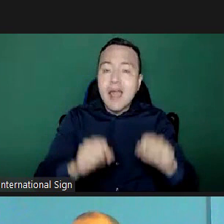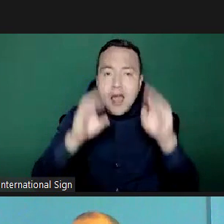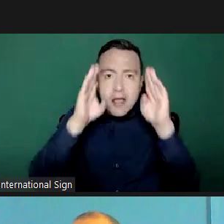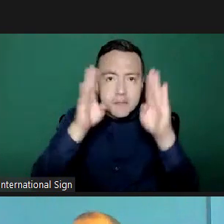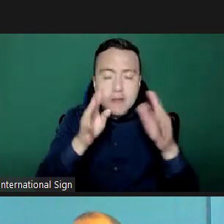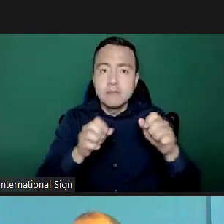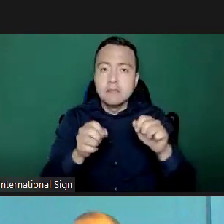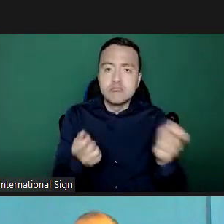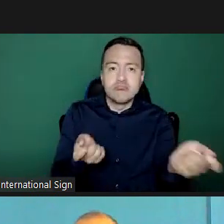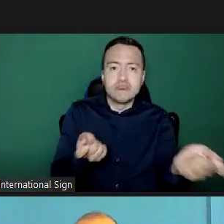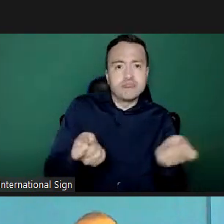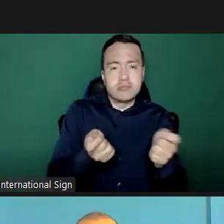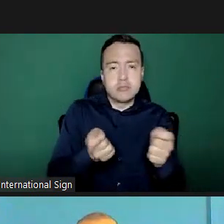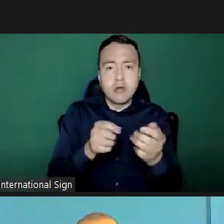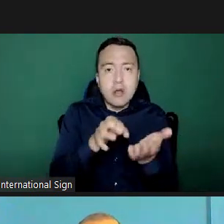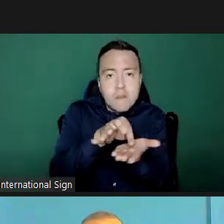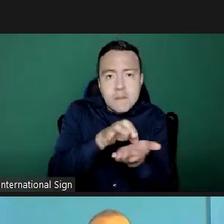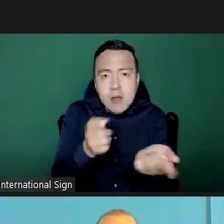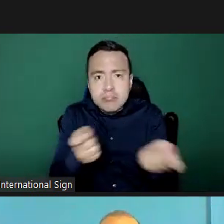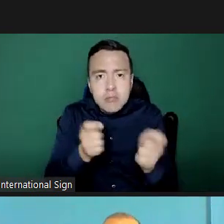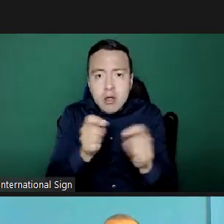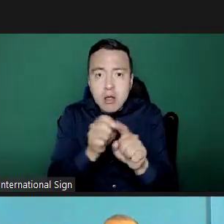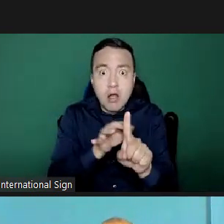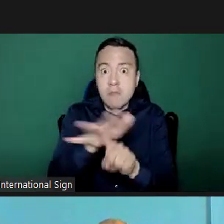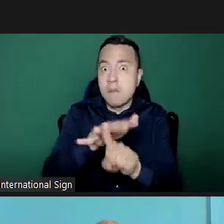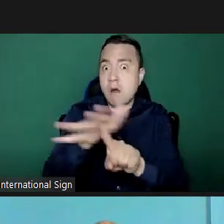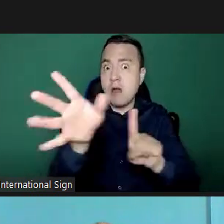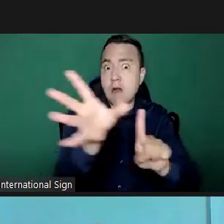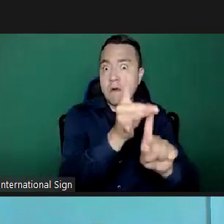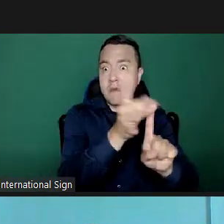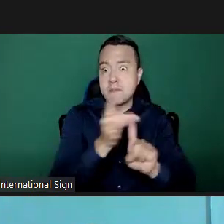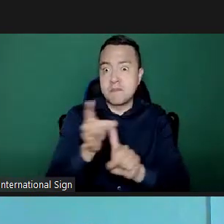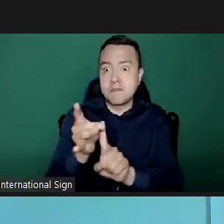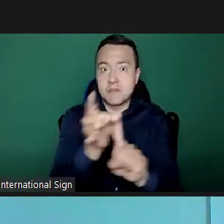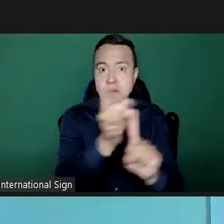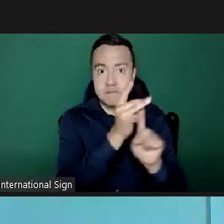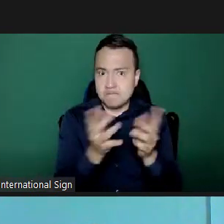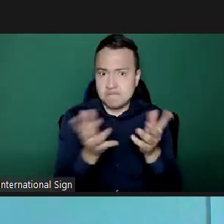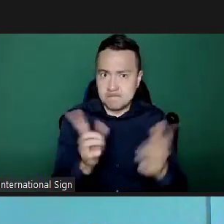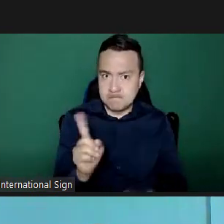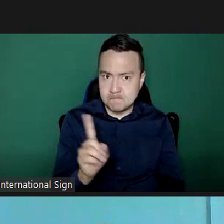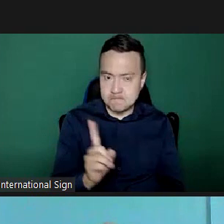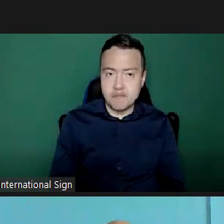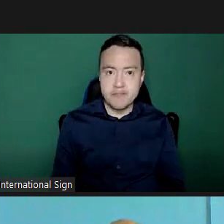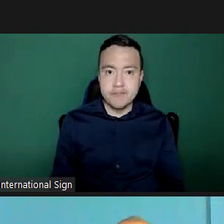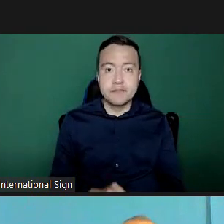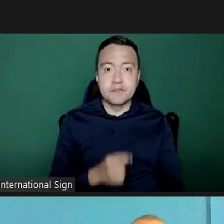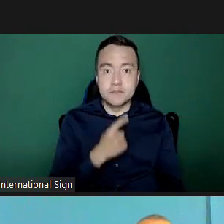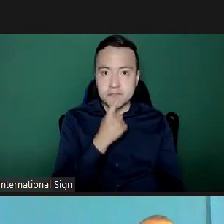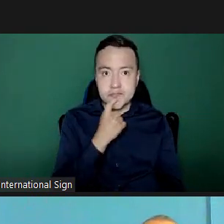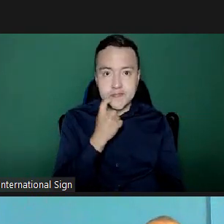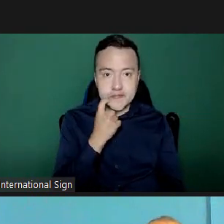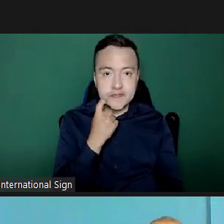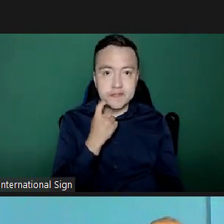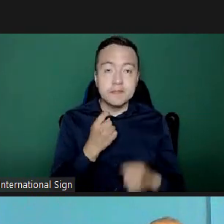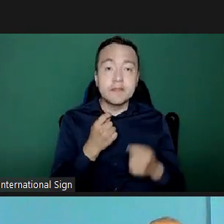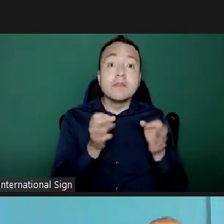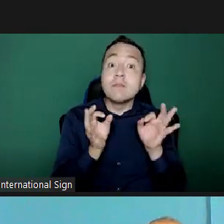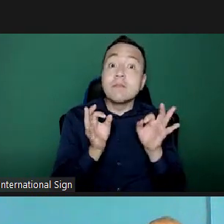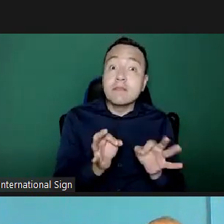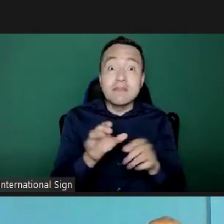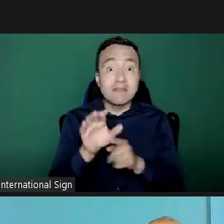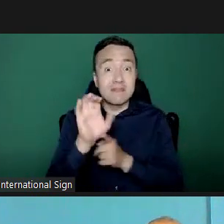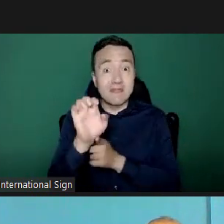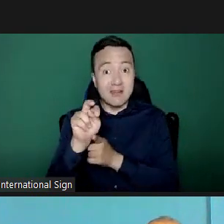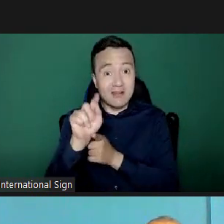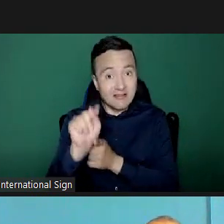propagación del virus. Además, tenemos las causas básicas de las NTs, cosa que estamos